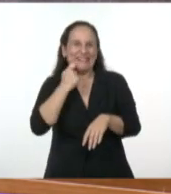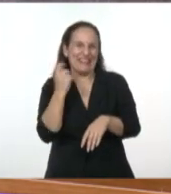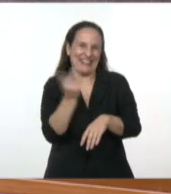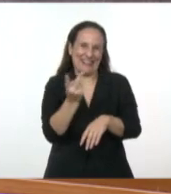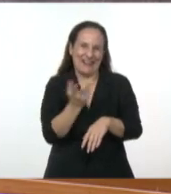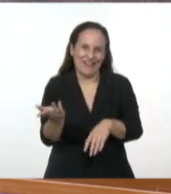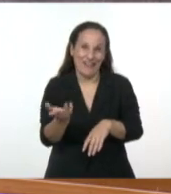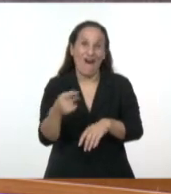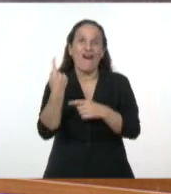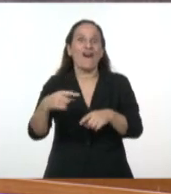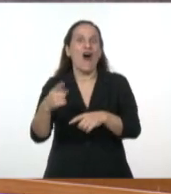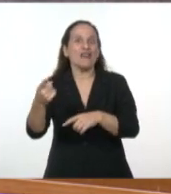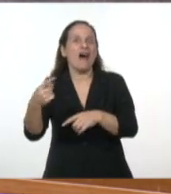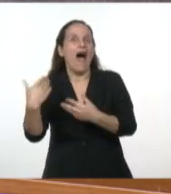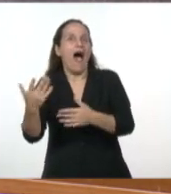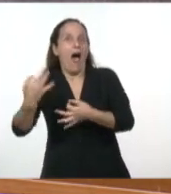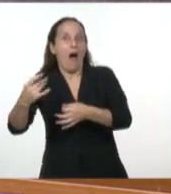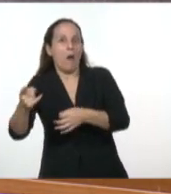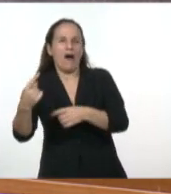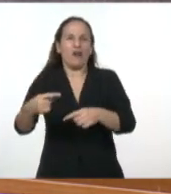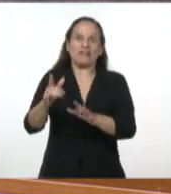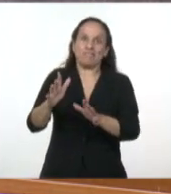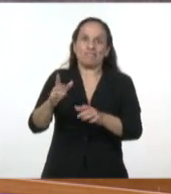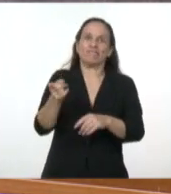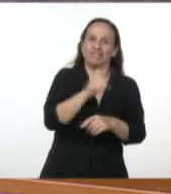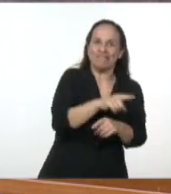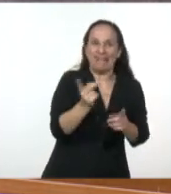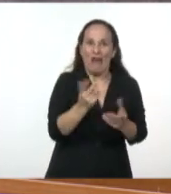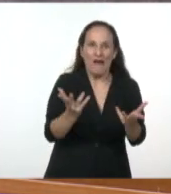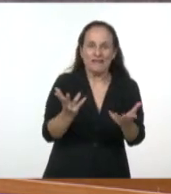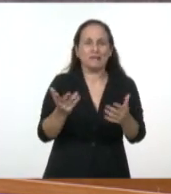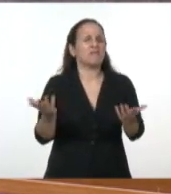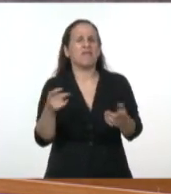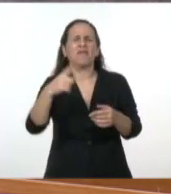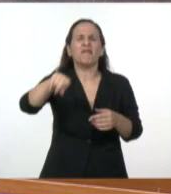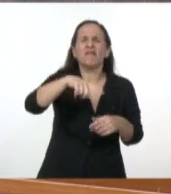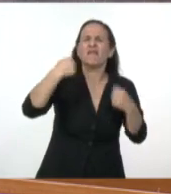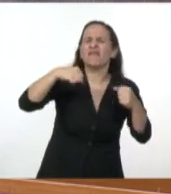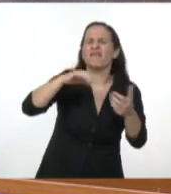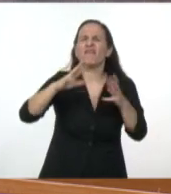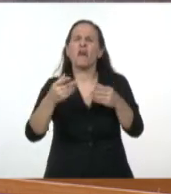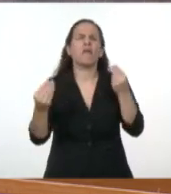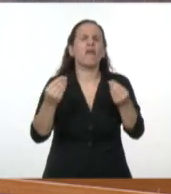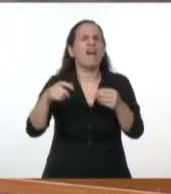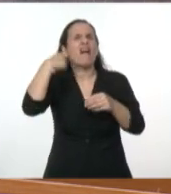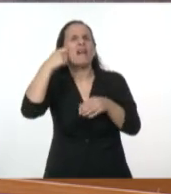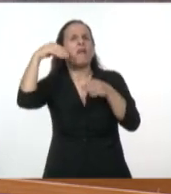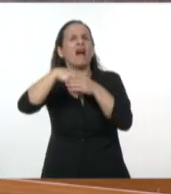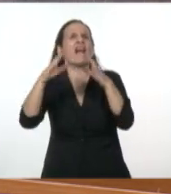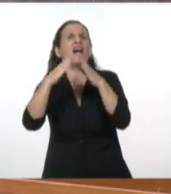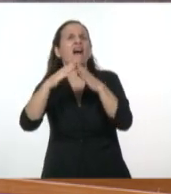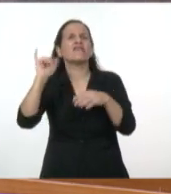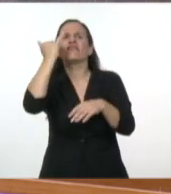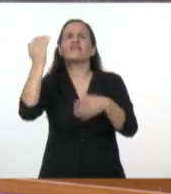sus cosas a favor, sus cosas en contra. Sí. Pero bueno, ¿por qué hicimos esta actividad de pensar cuál es la mascota ideal? Porque es